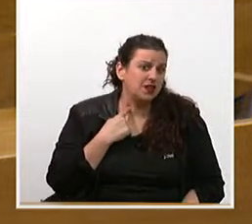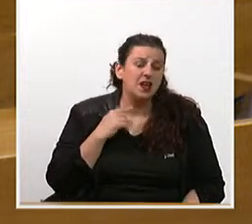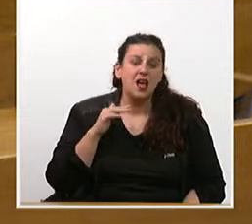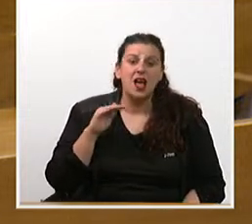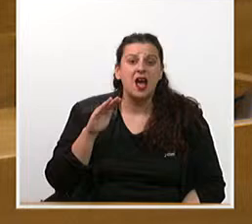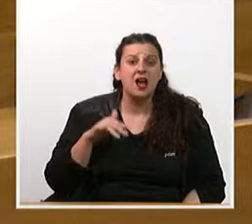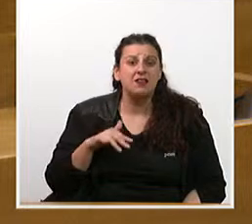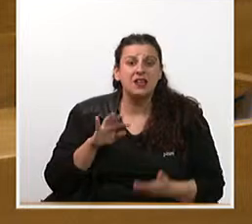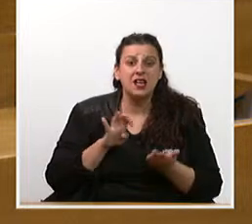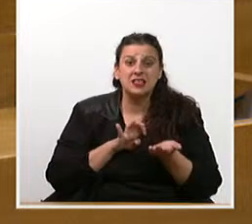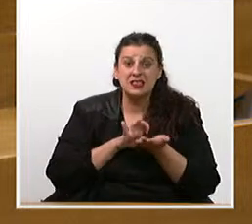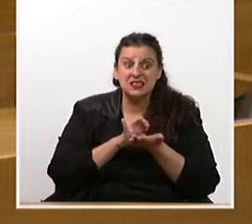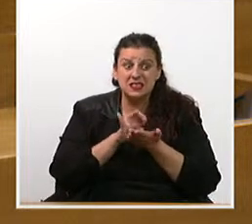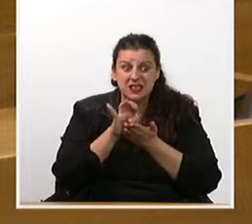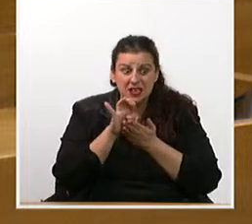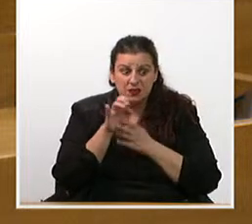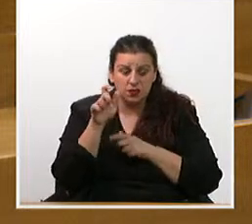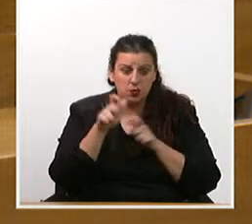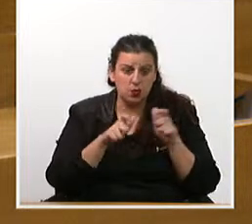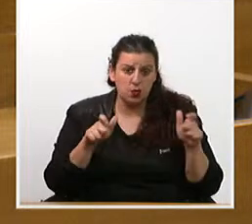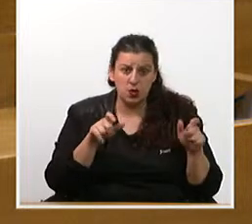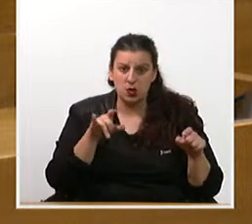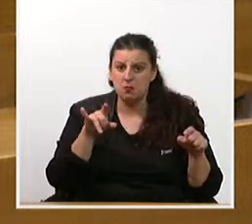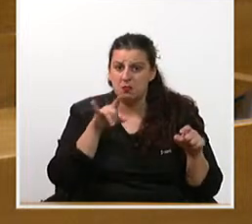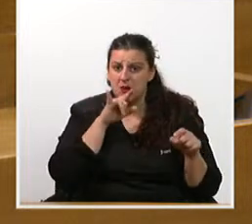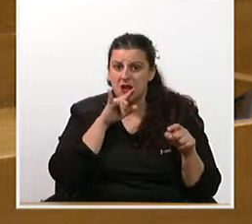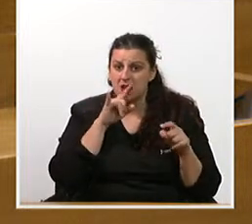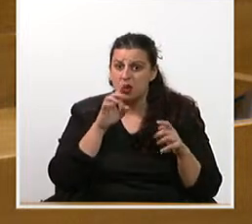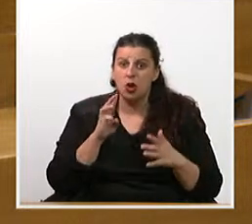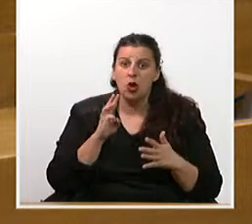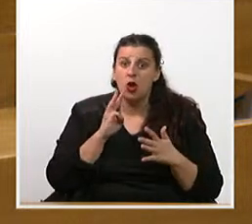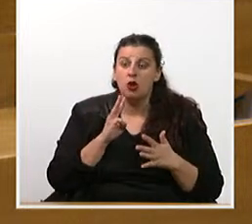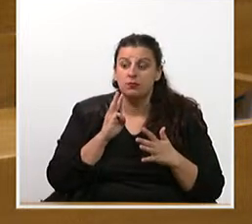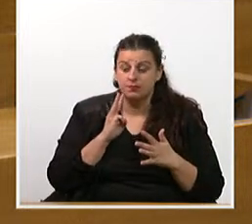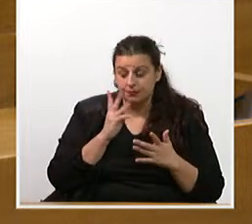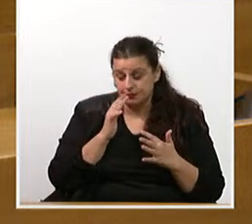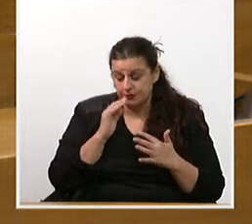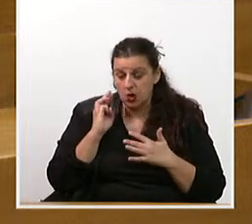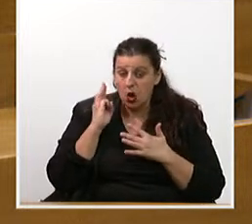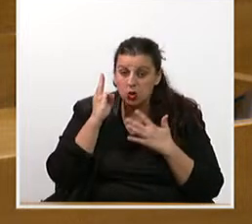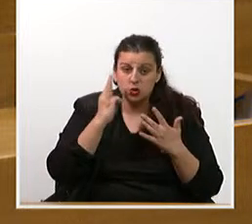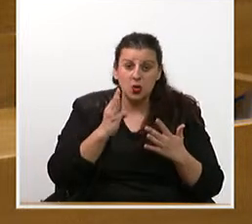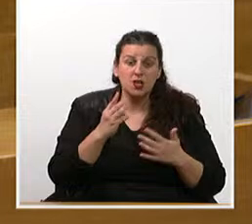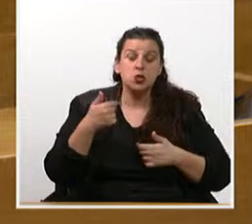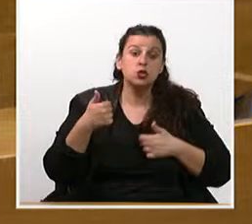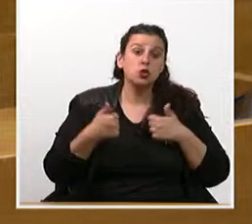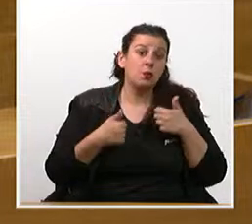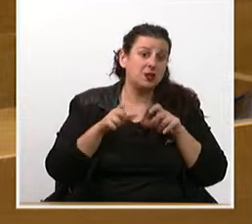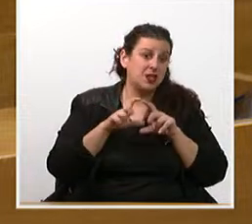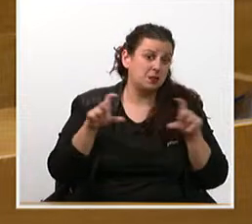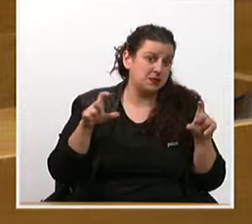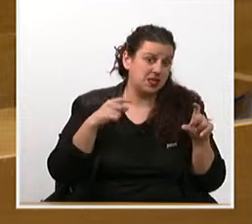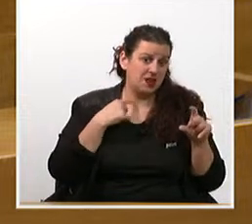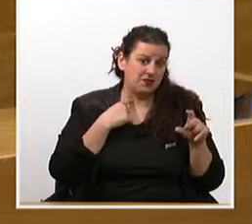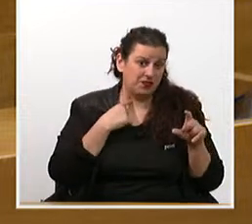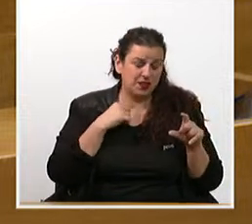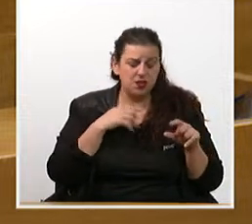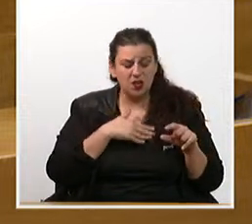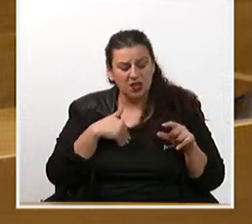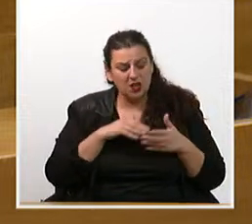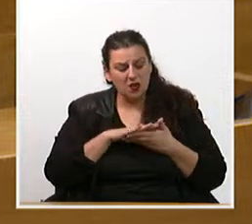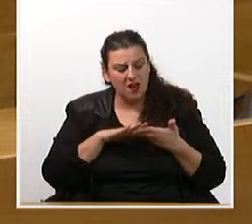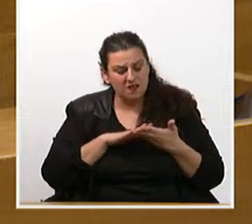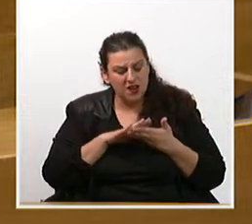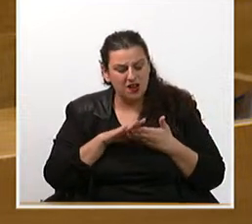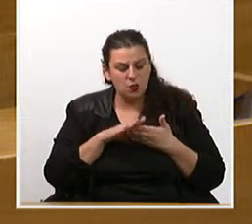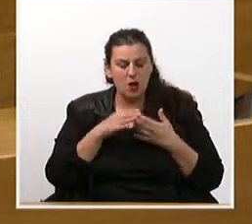mal servicio para los ciudadanos 8 años perdidos de competitividad empresarial y de esto les quiero hablar especialmente de cómo el reparto de